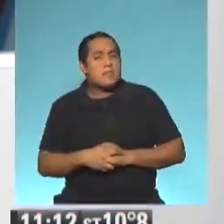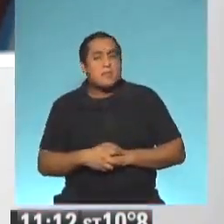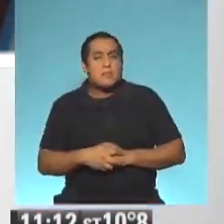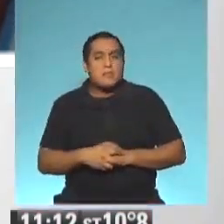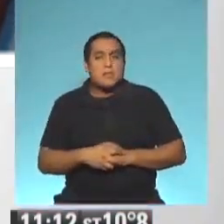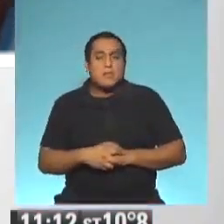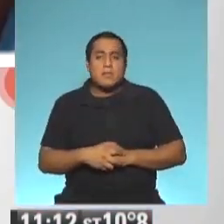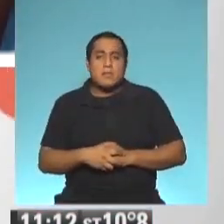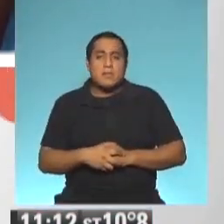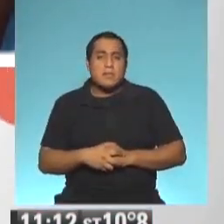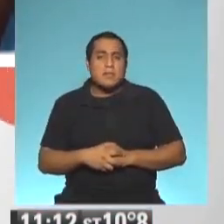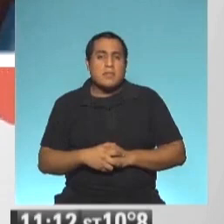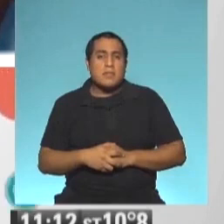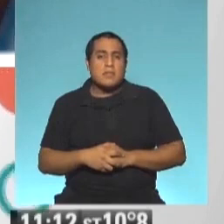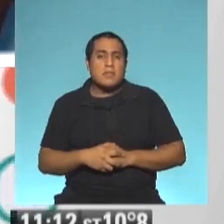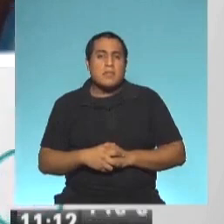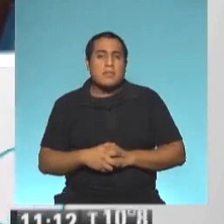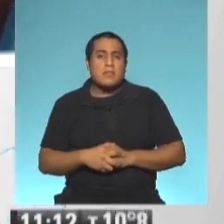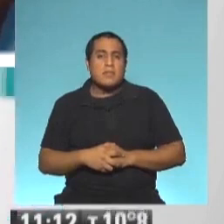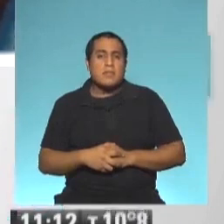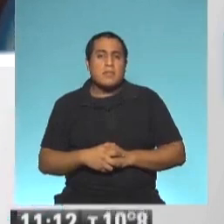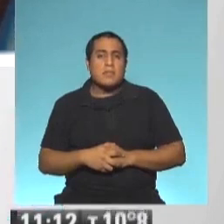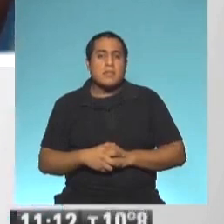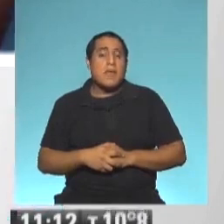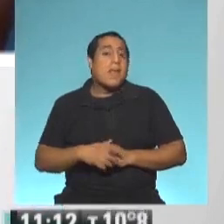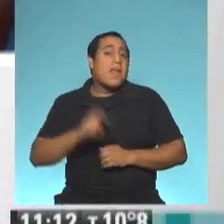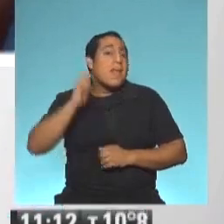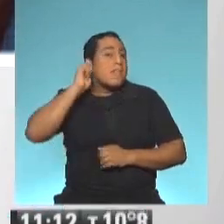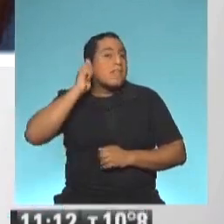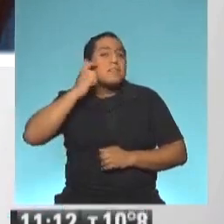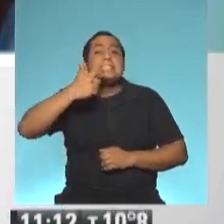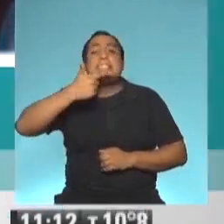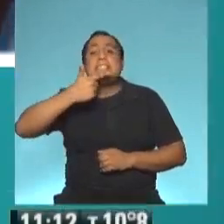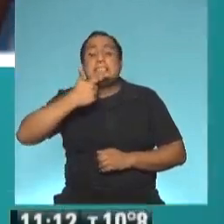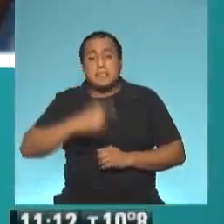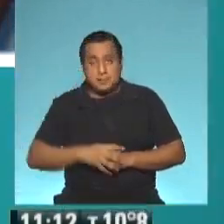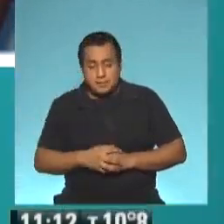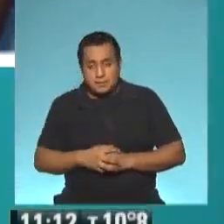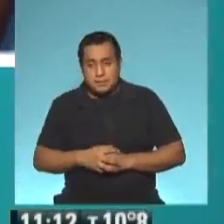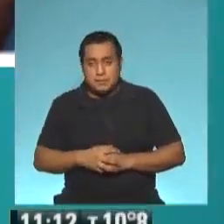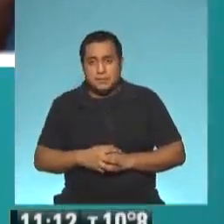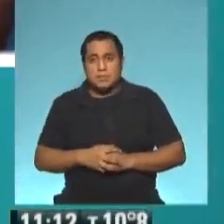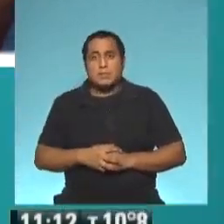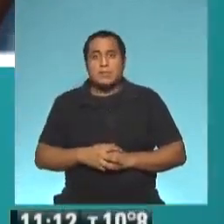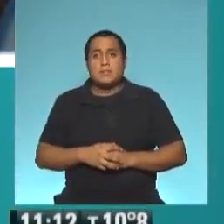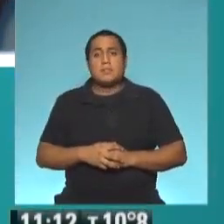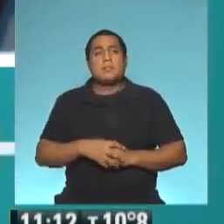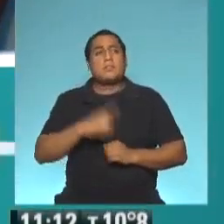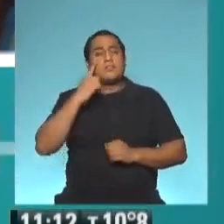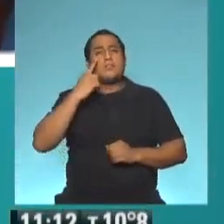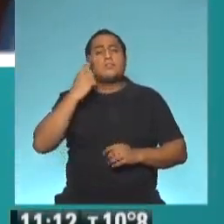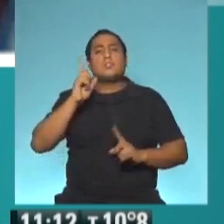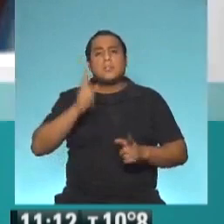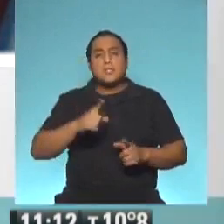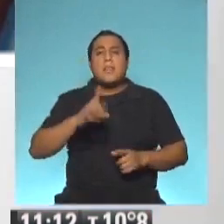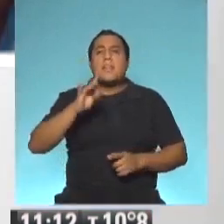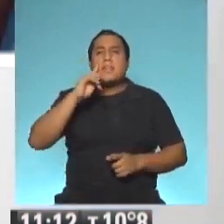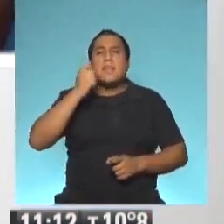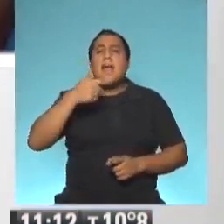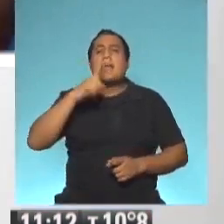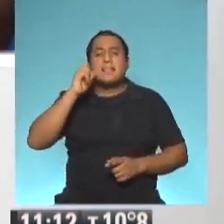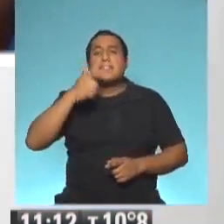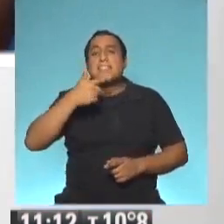insuficiencia renal? ¿Cuántos? Yo entré al diálisis con 17 años, estuve 2 años en diálisis y